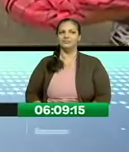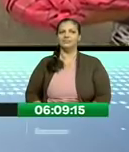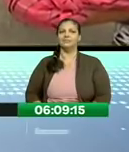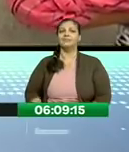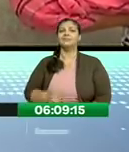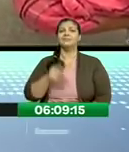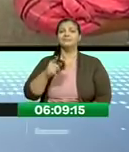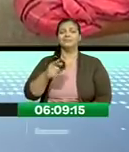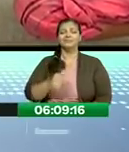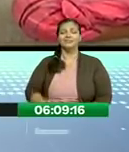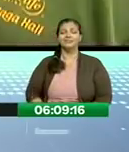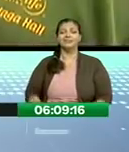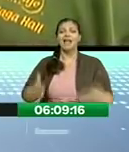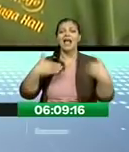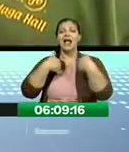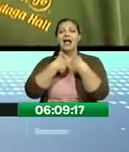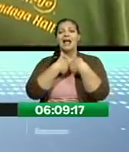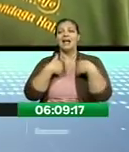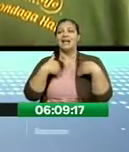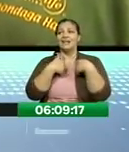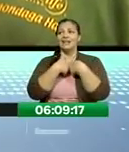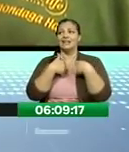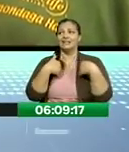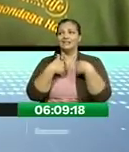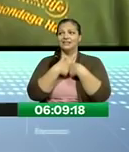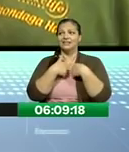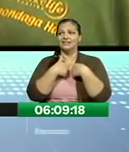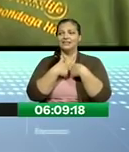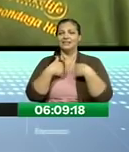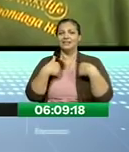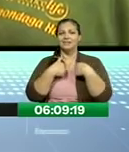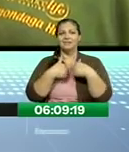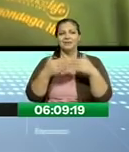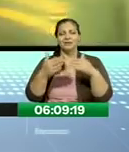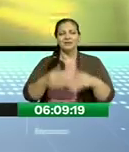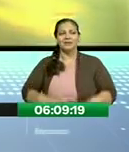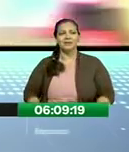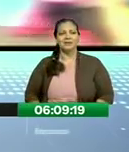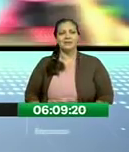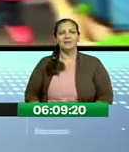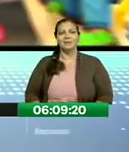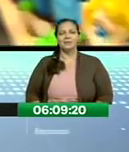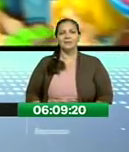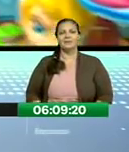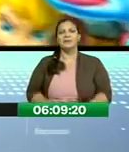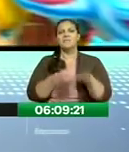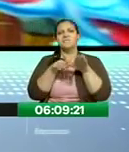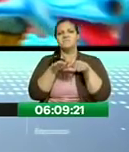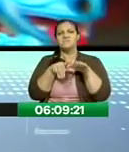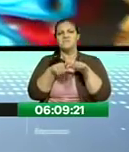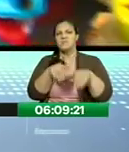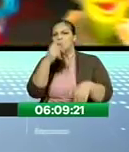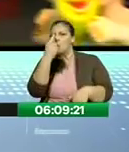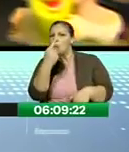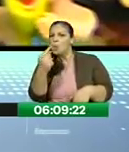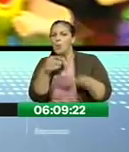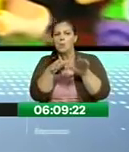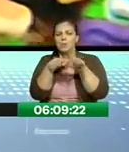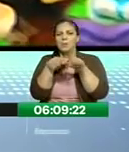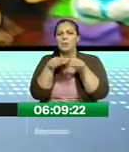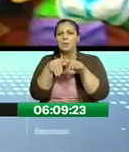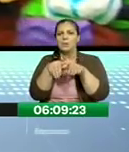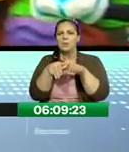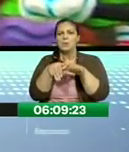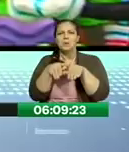años corriendo y no me explico por qué compra tantas armas, tantas cosas, tantas trampas. ¿Y por qué no se compra una comida hoy? ¿Qué